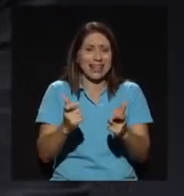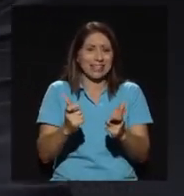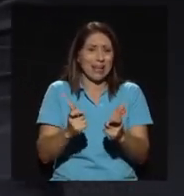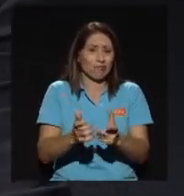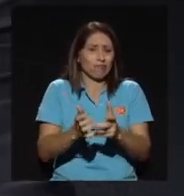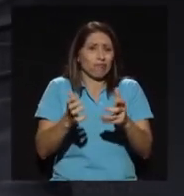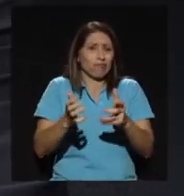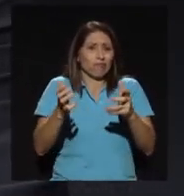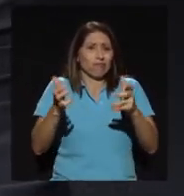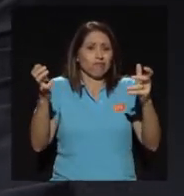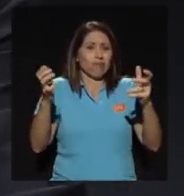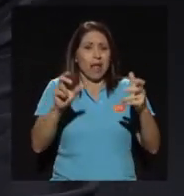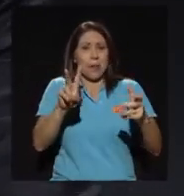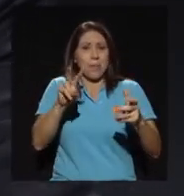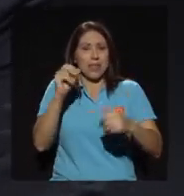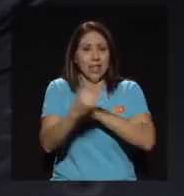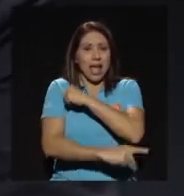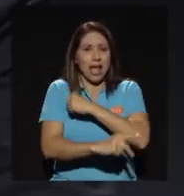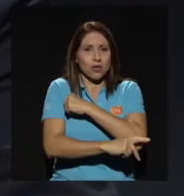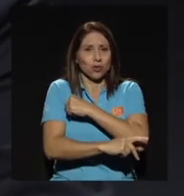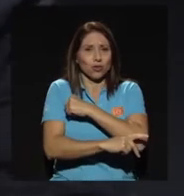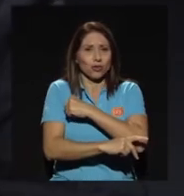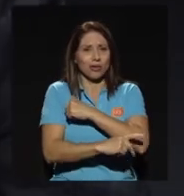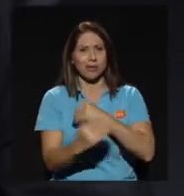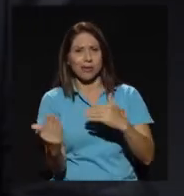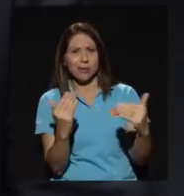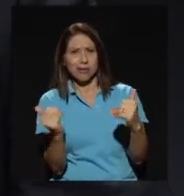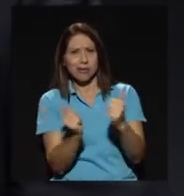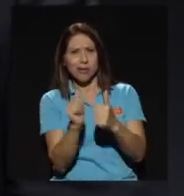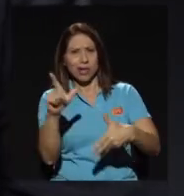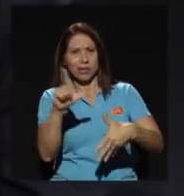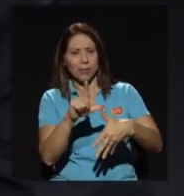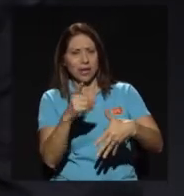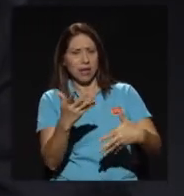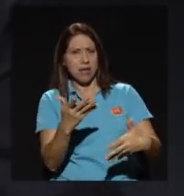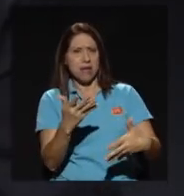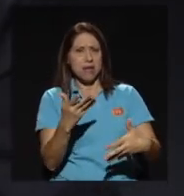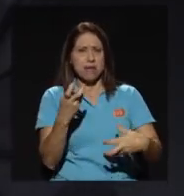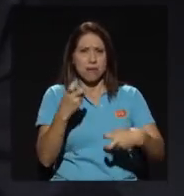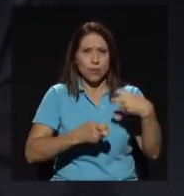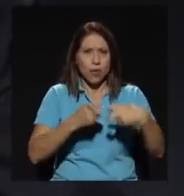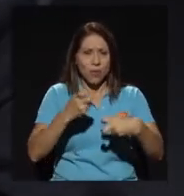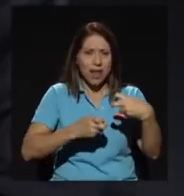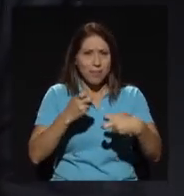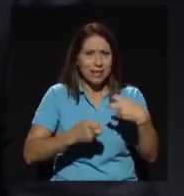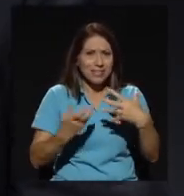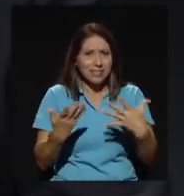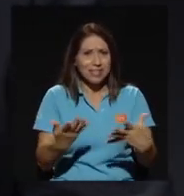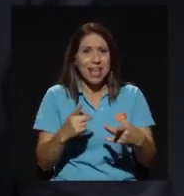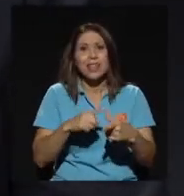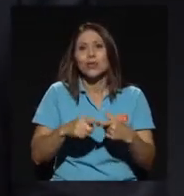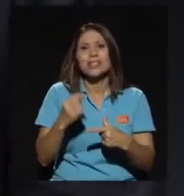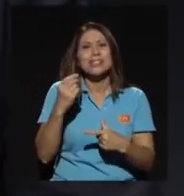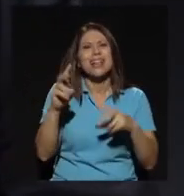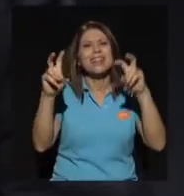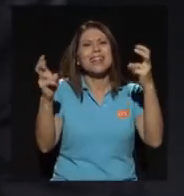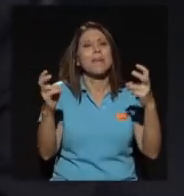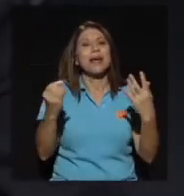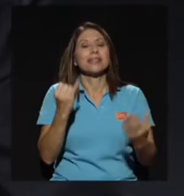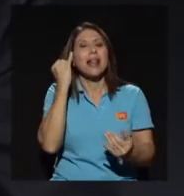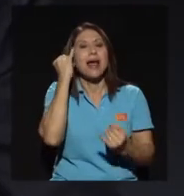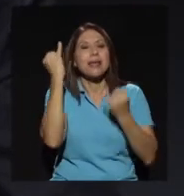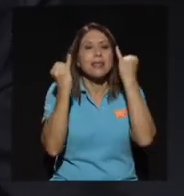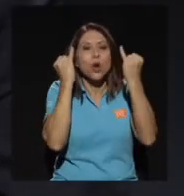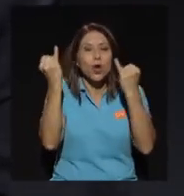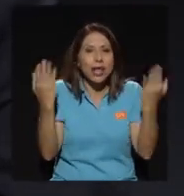vemos latinoamérica como hemos tenido tantos problemas el tema es en la ideología porque digamos